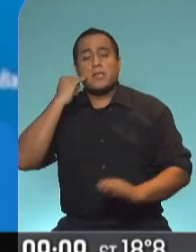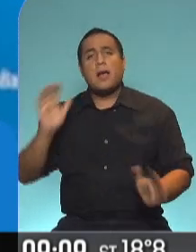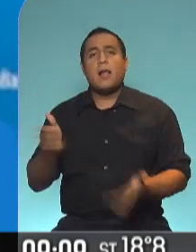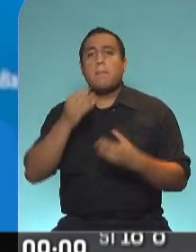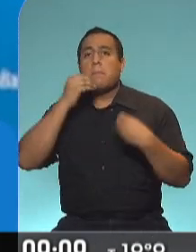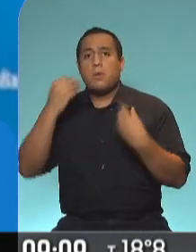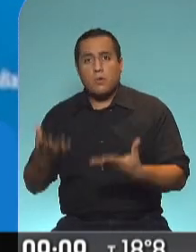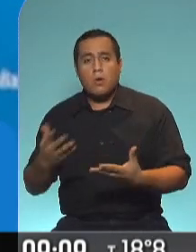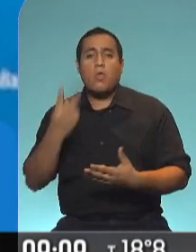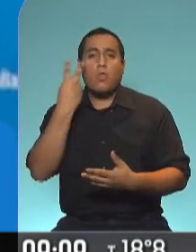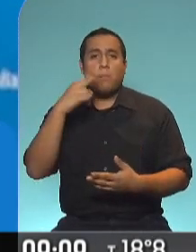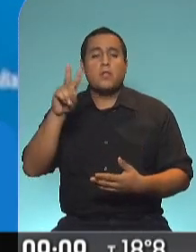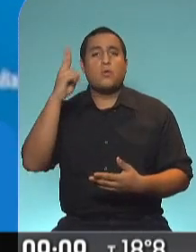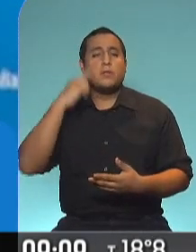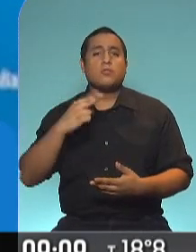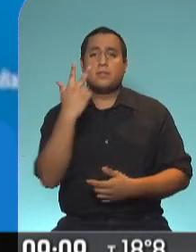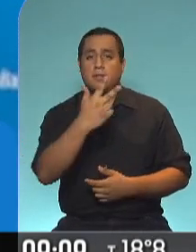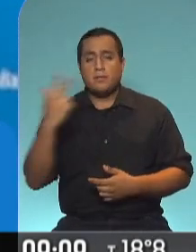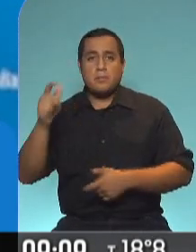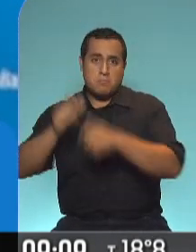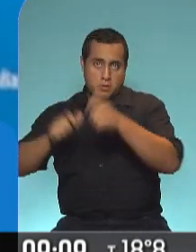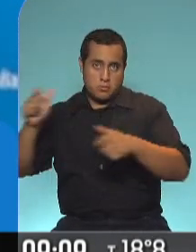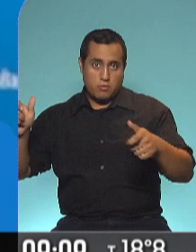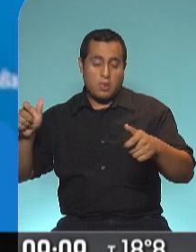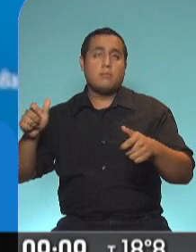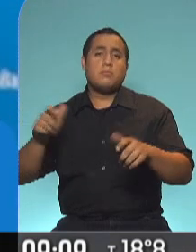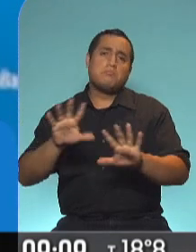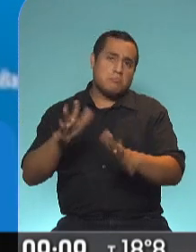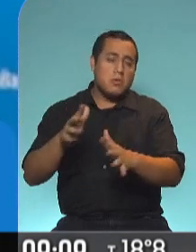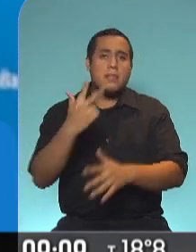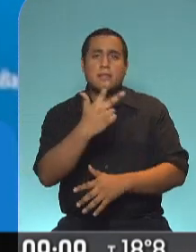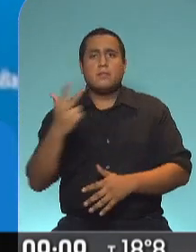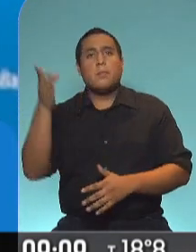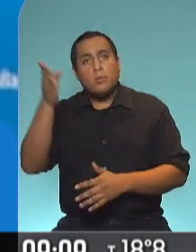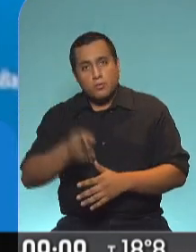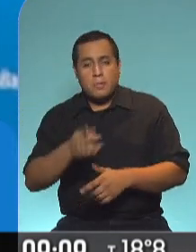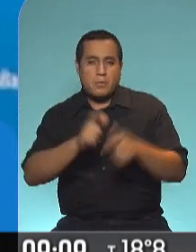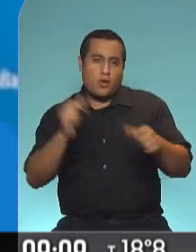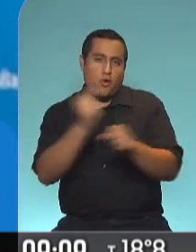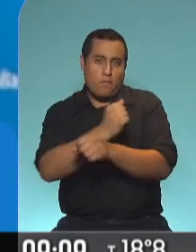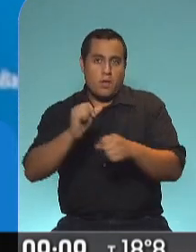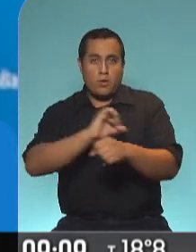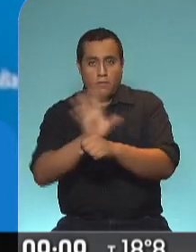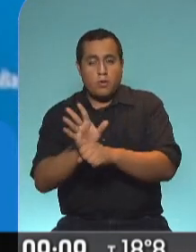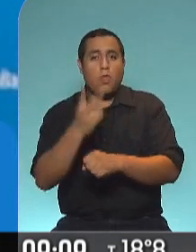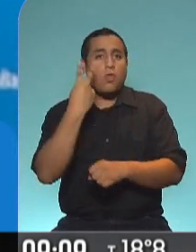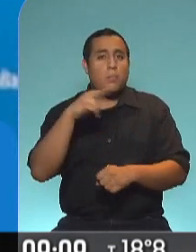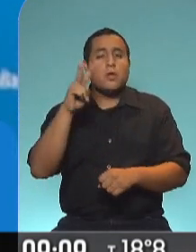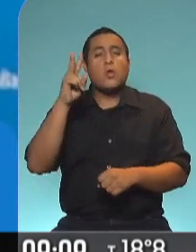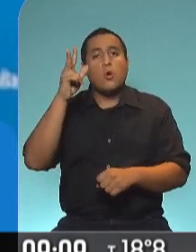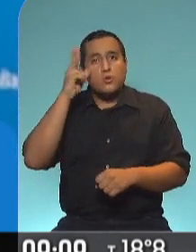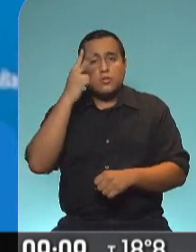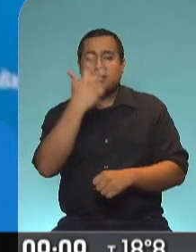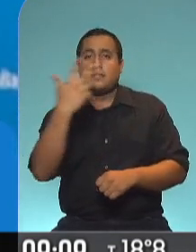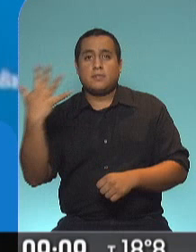dos mil 933 casos que representan un 33 por ciento de los casos confirmados dos mil ochocientos treinta y